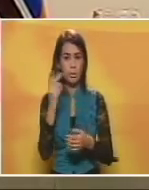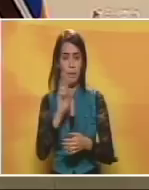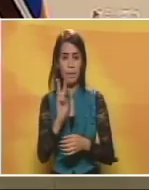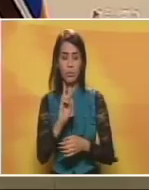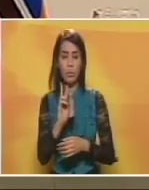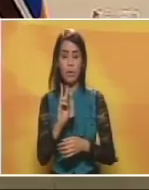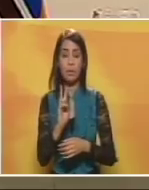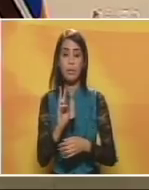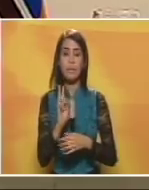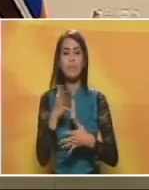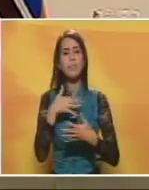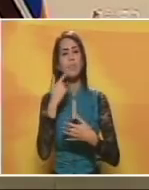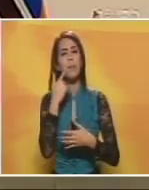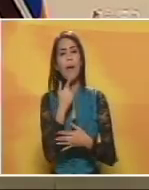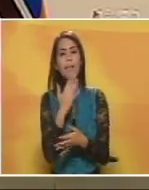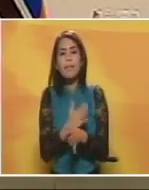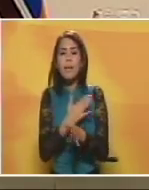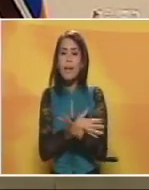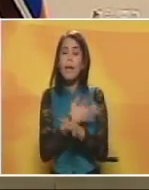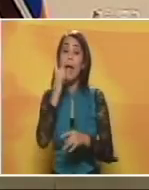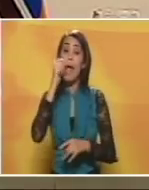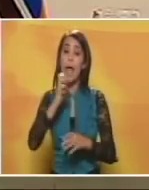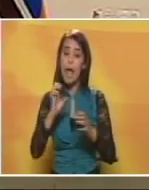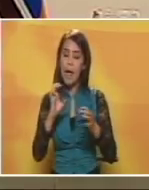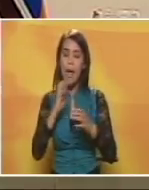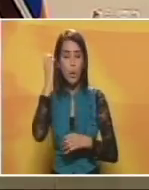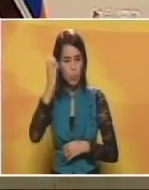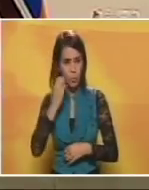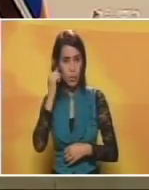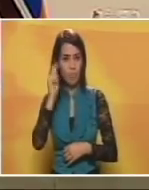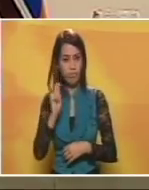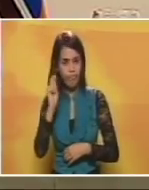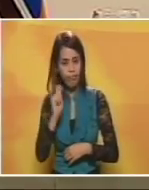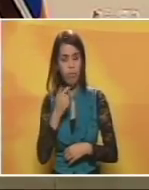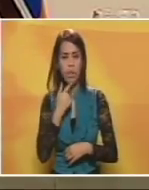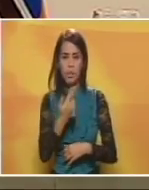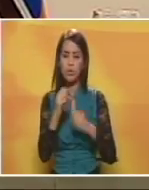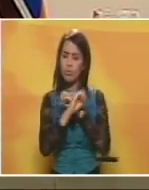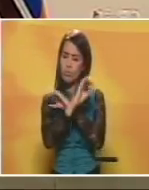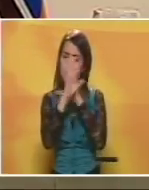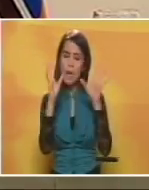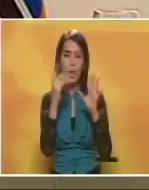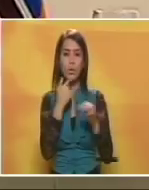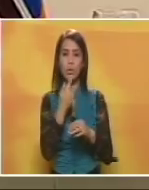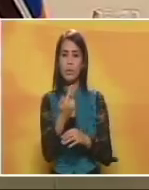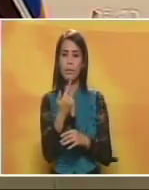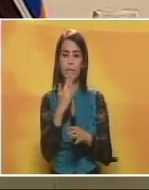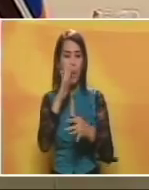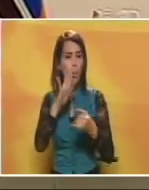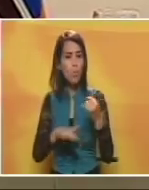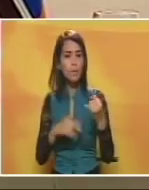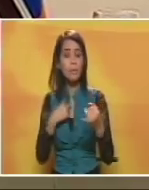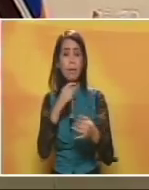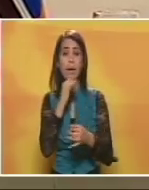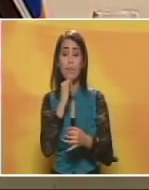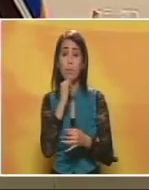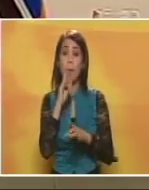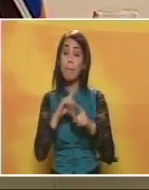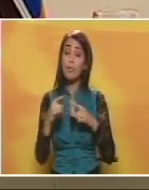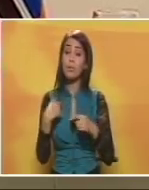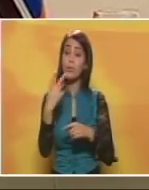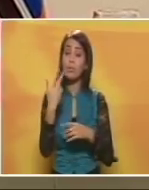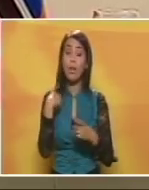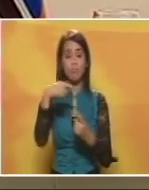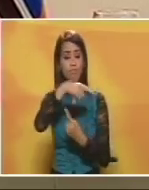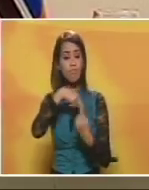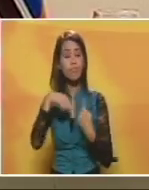recientes declaraciones del Europarlamento. Ha sido bastante clara con lo que opina sobre esa última declaración, pero ya que usted estuvo de